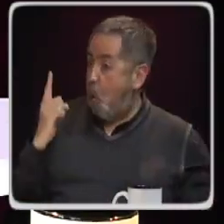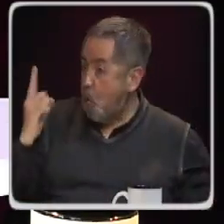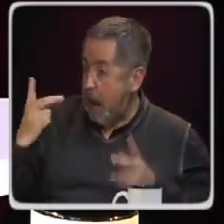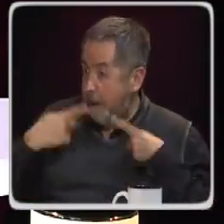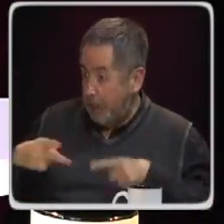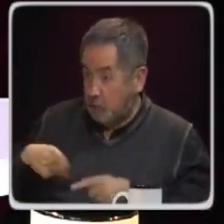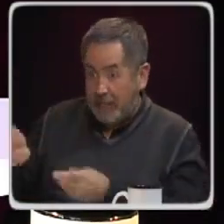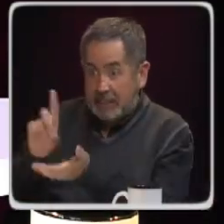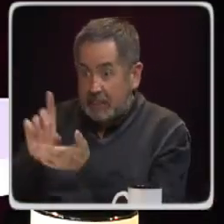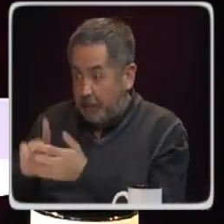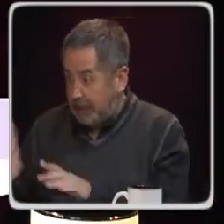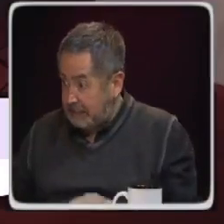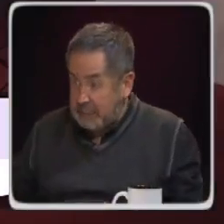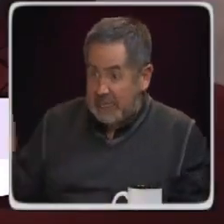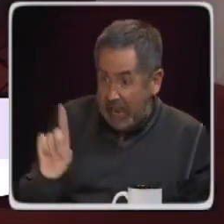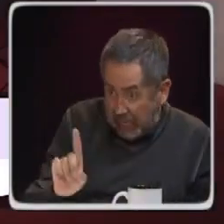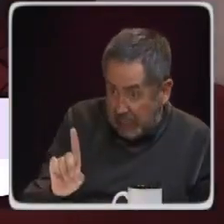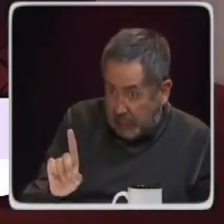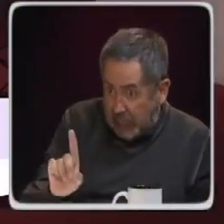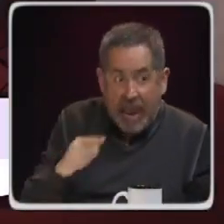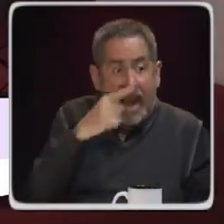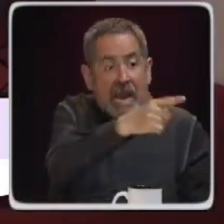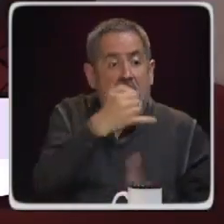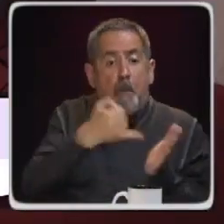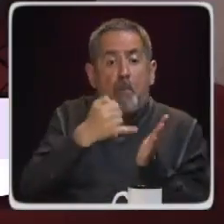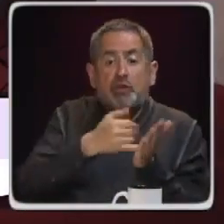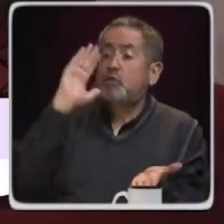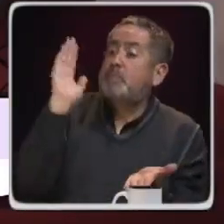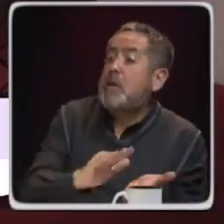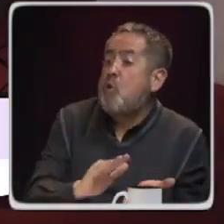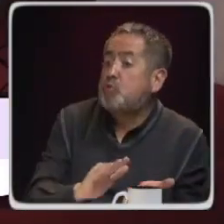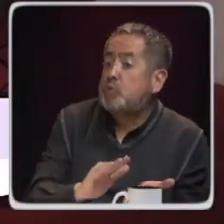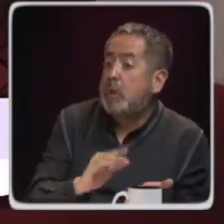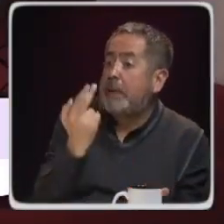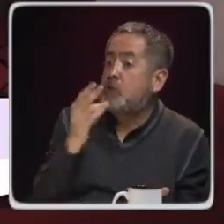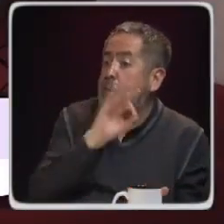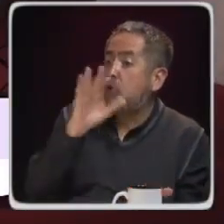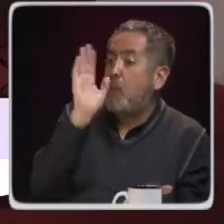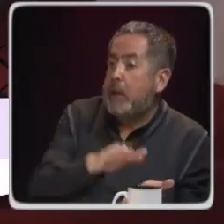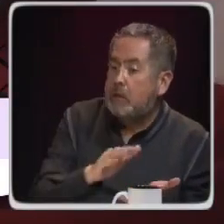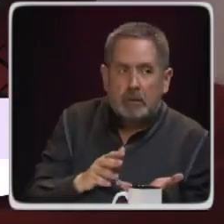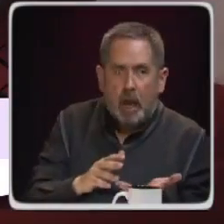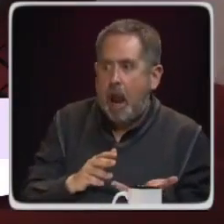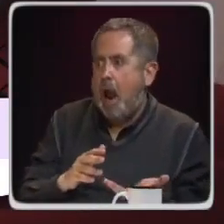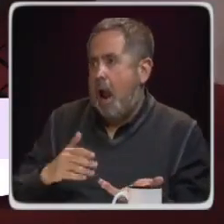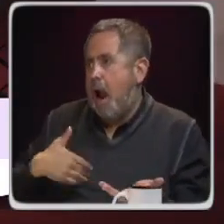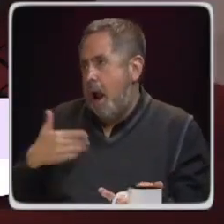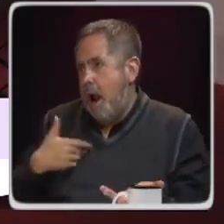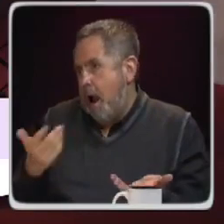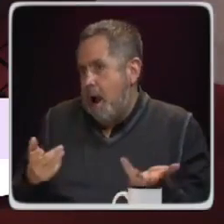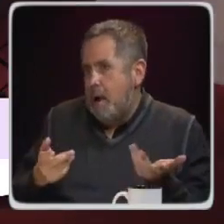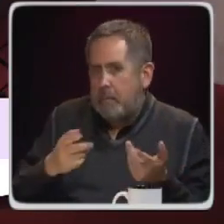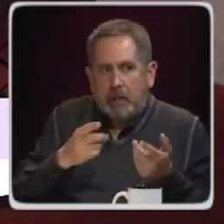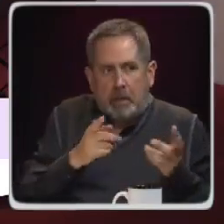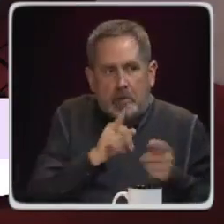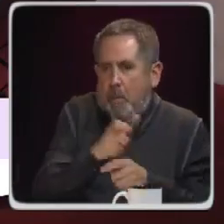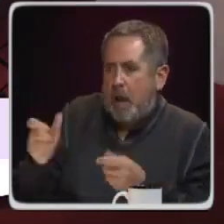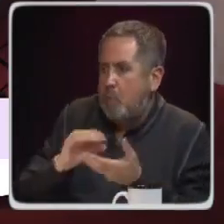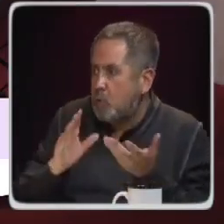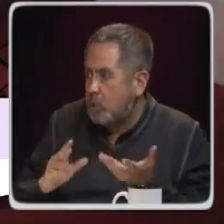es necesario para tener una representación en el Congreso de los diversos grupos que están en la sociedad y que tienen que